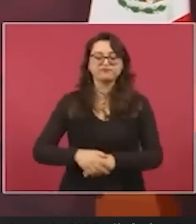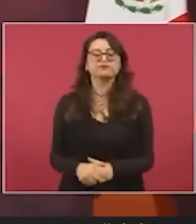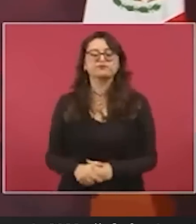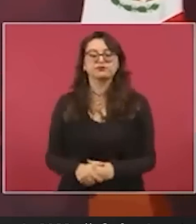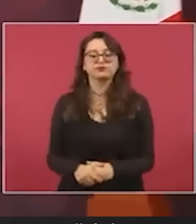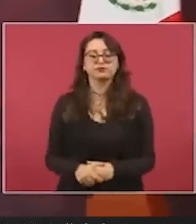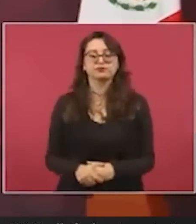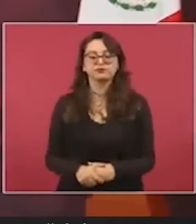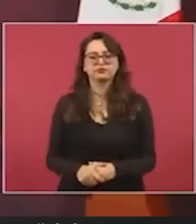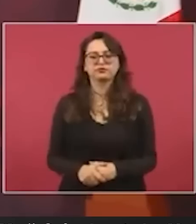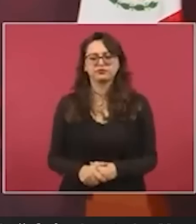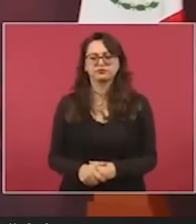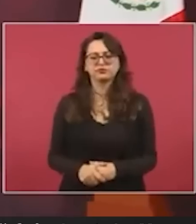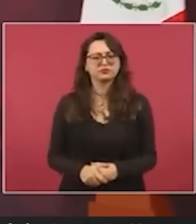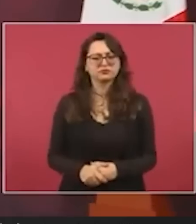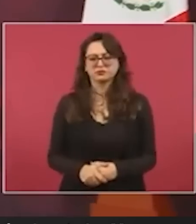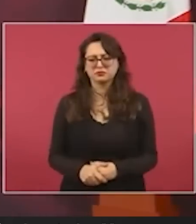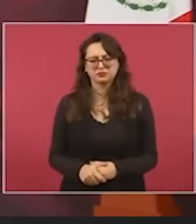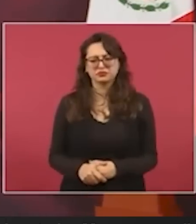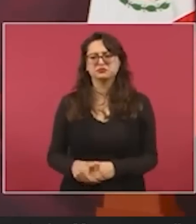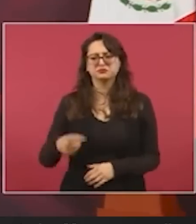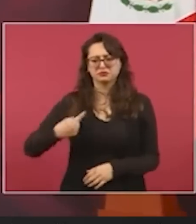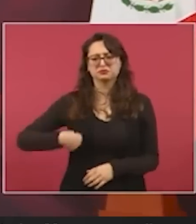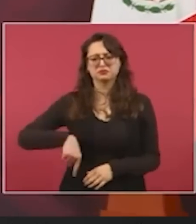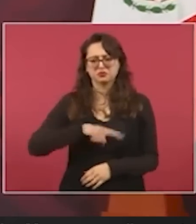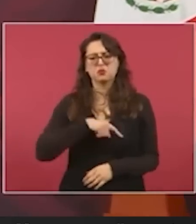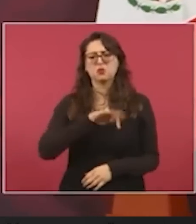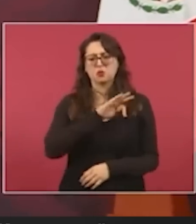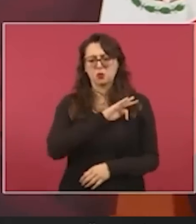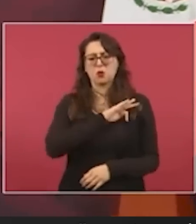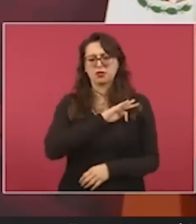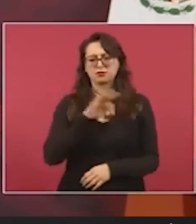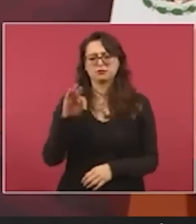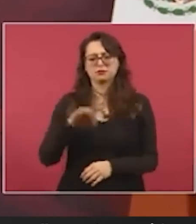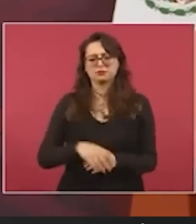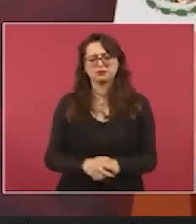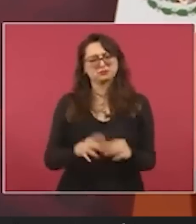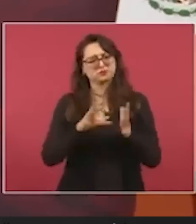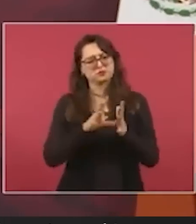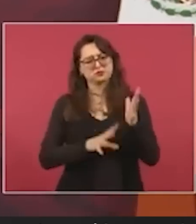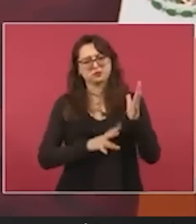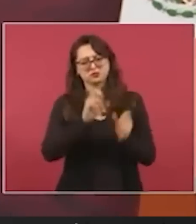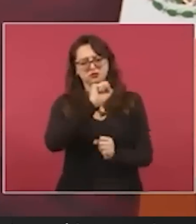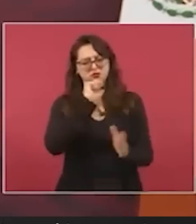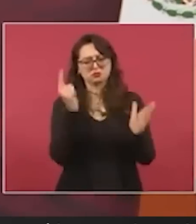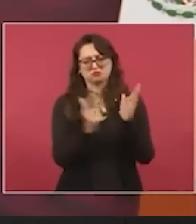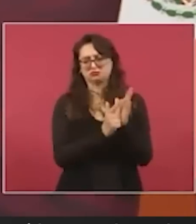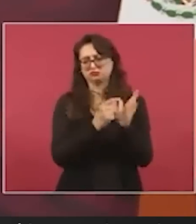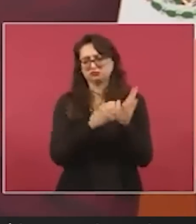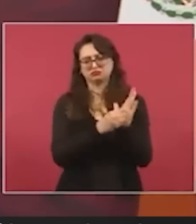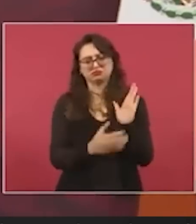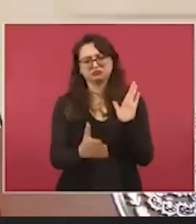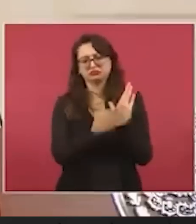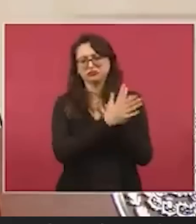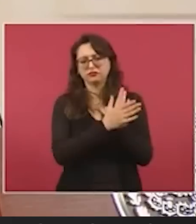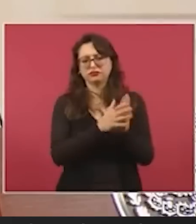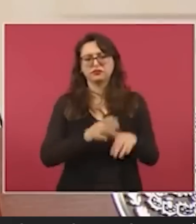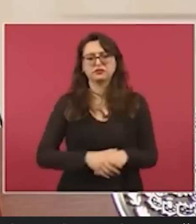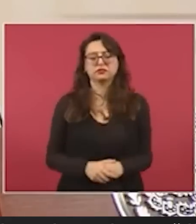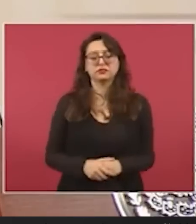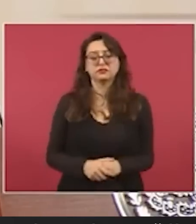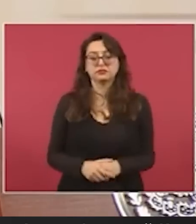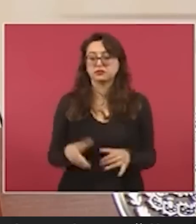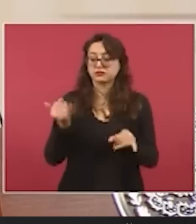No, hay facultades, las que establece la ley. Si hay una información que